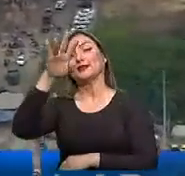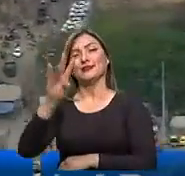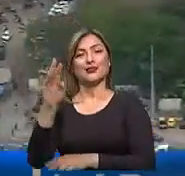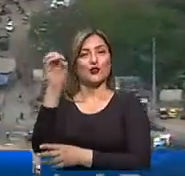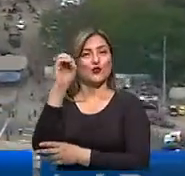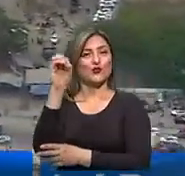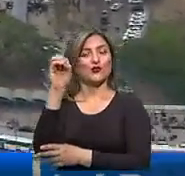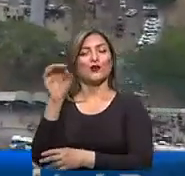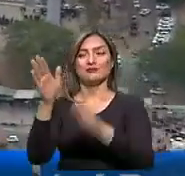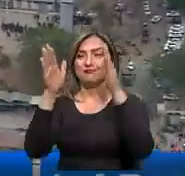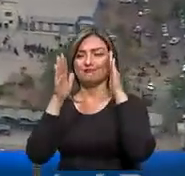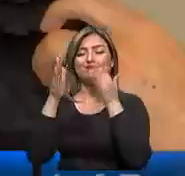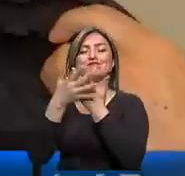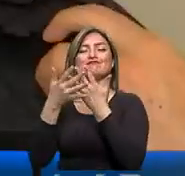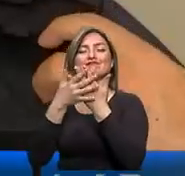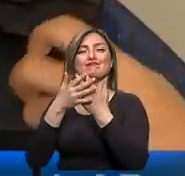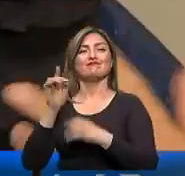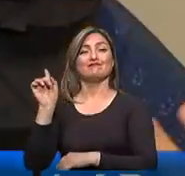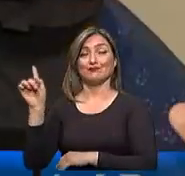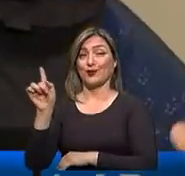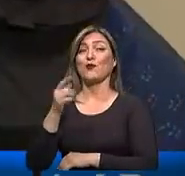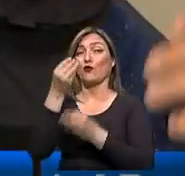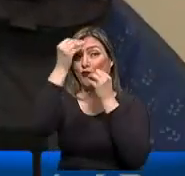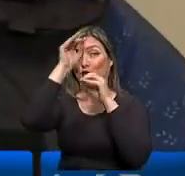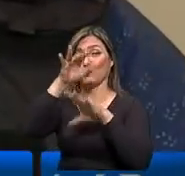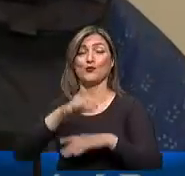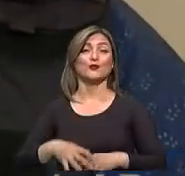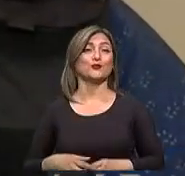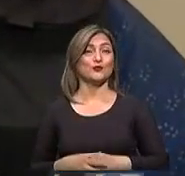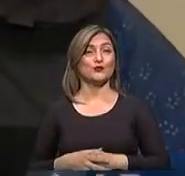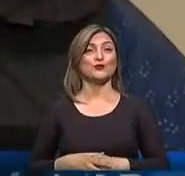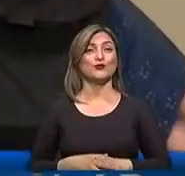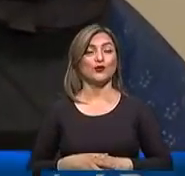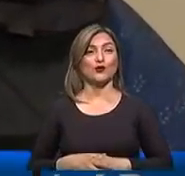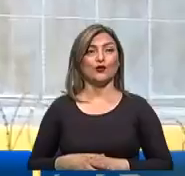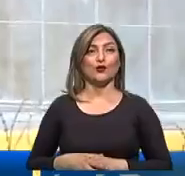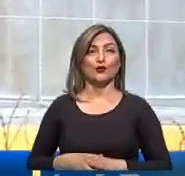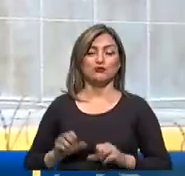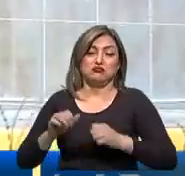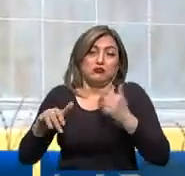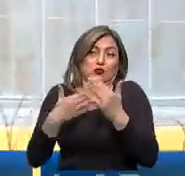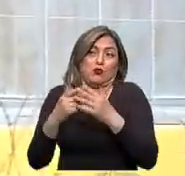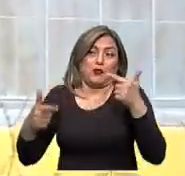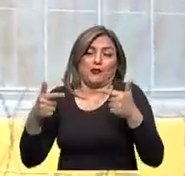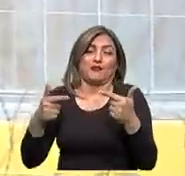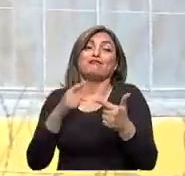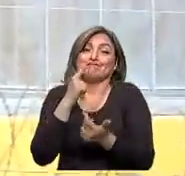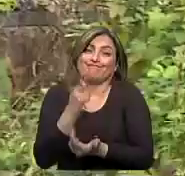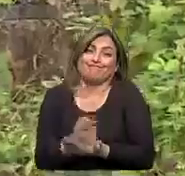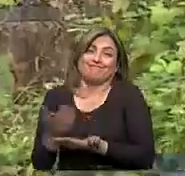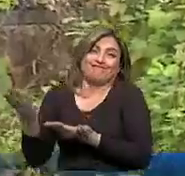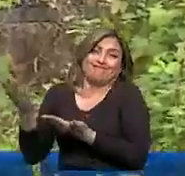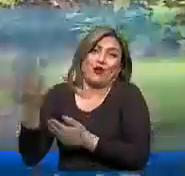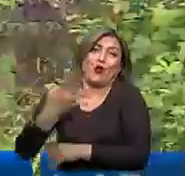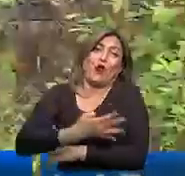del Servicio de Atención a Privados de Libertad, Bolívar Garzón, advertía. Puede pasar todo. Y ocurrió. Apenas